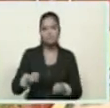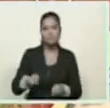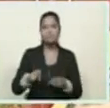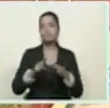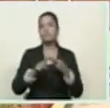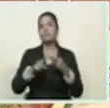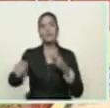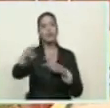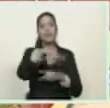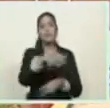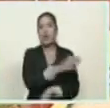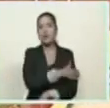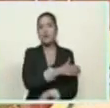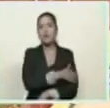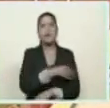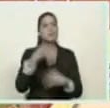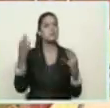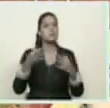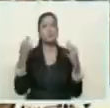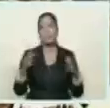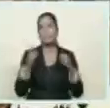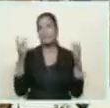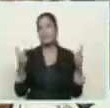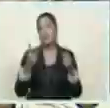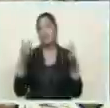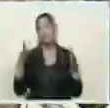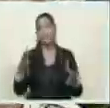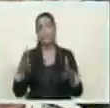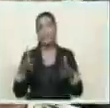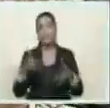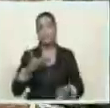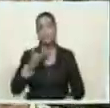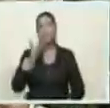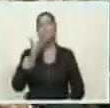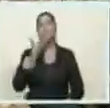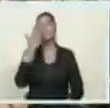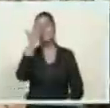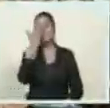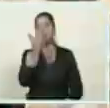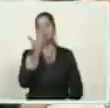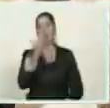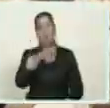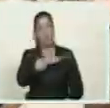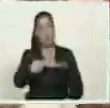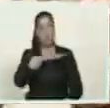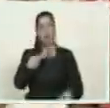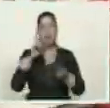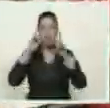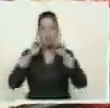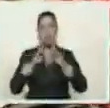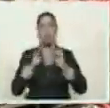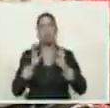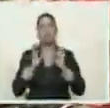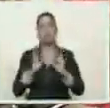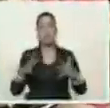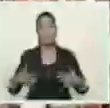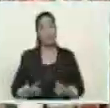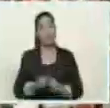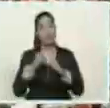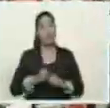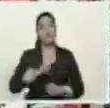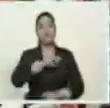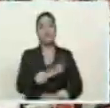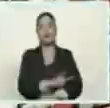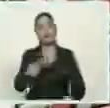de la oligarquía y salir victorioso con la frente en alto con el alma limpia y con la fuerza